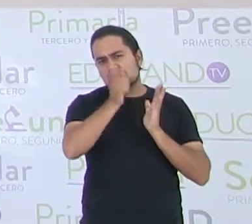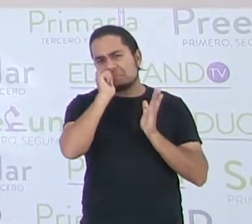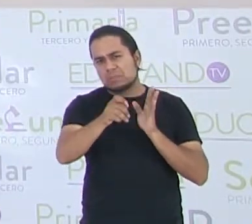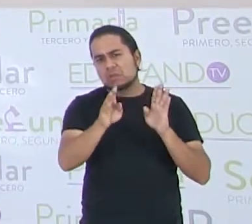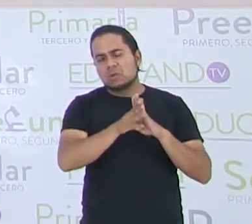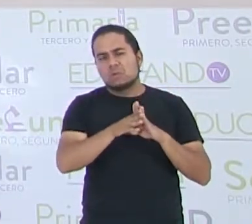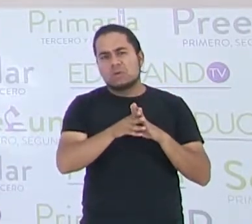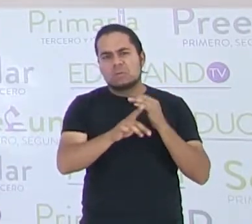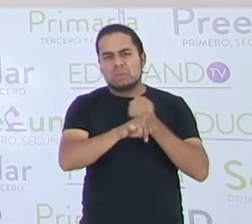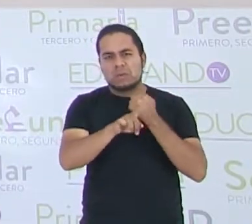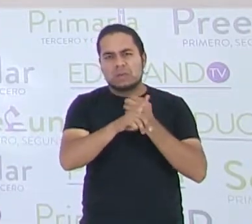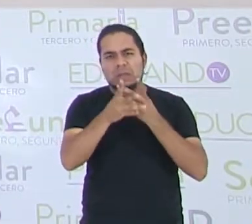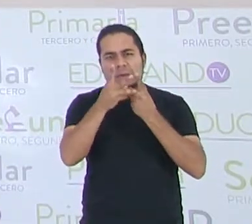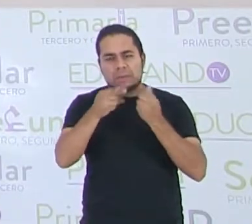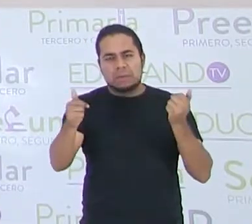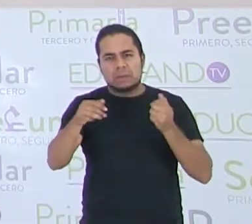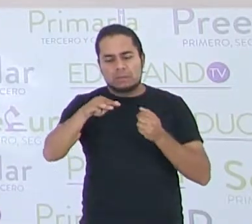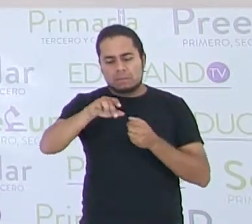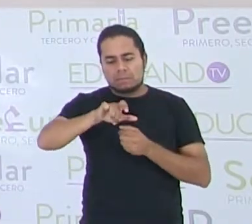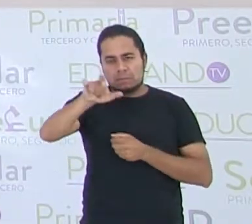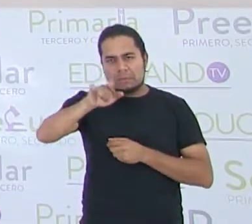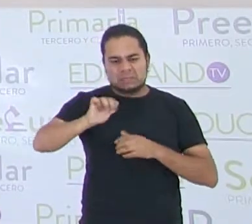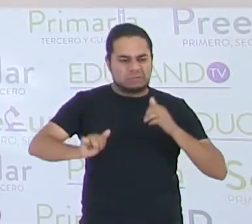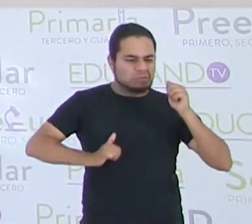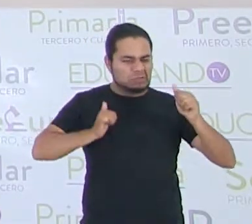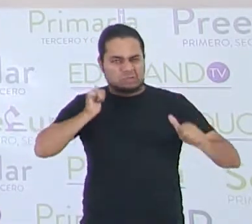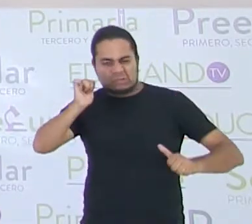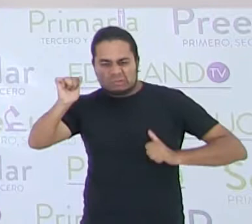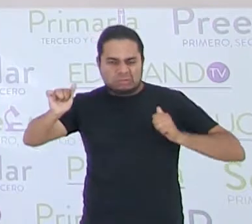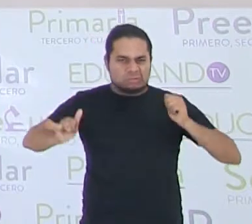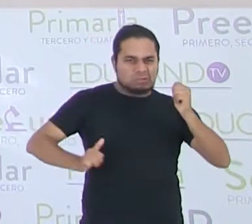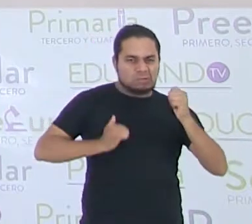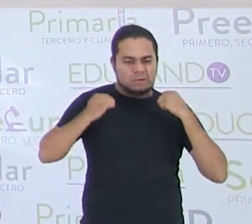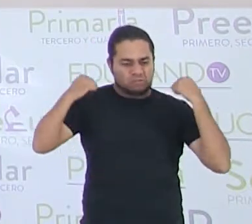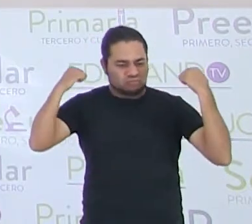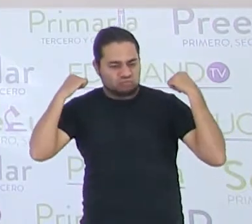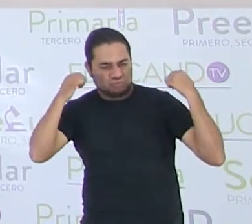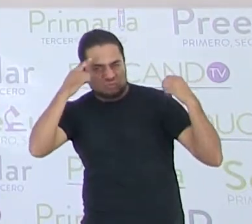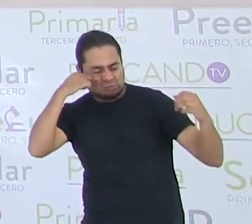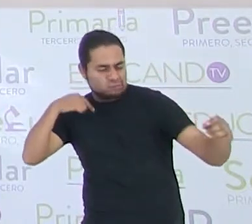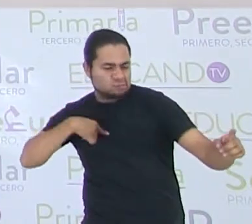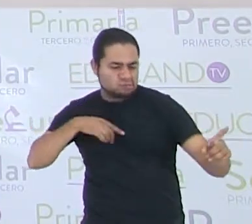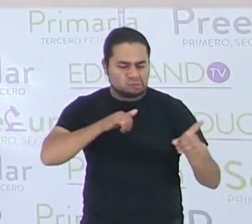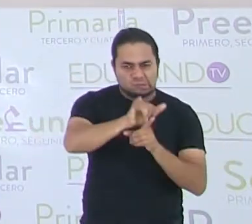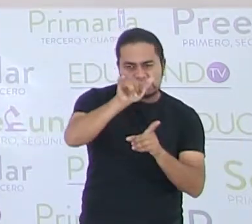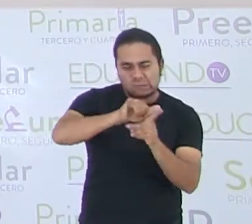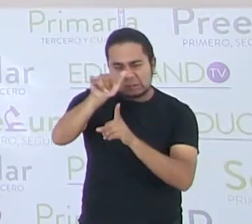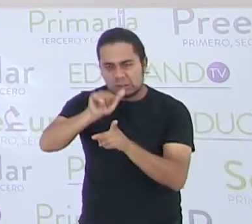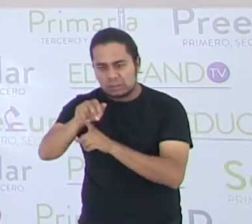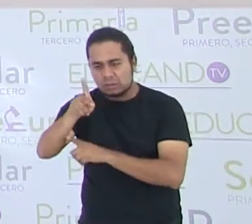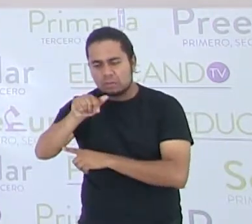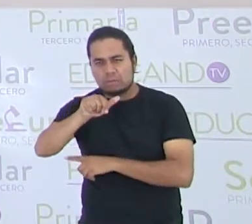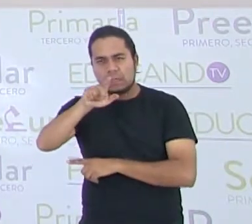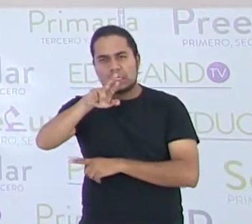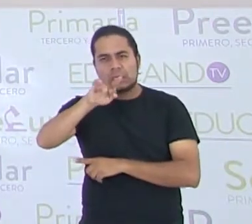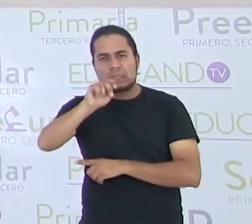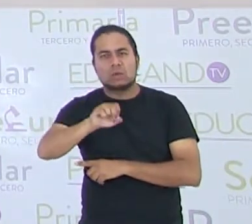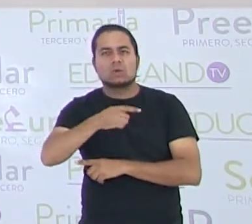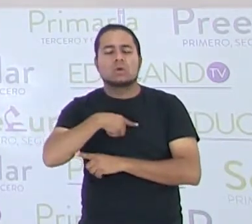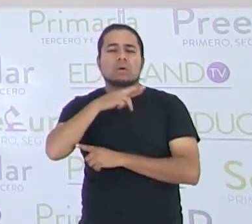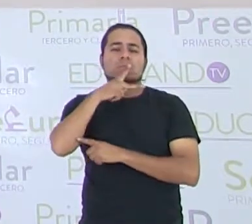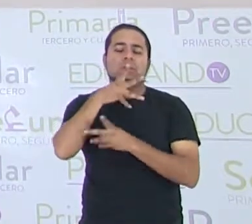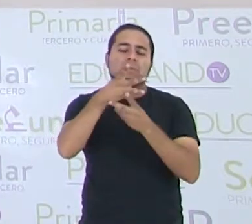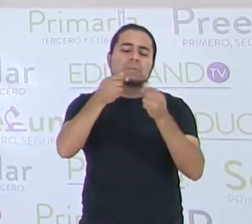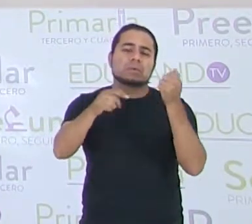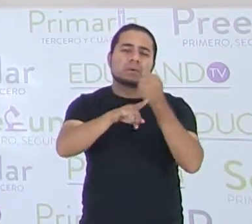resolvió? Max se aprovechaba de todos, de su fuerza para molestar a todos. Paquito pensó en resolver el